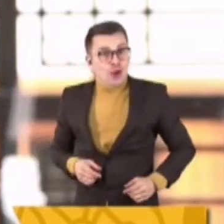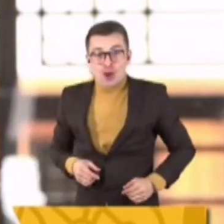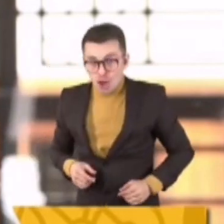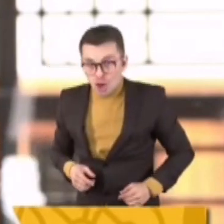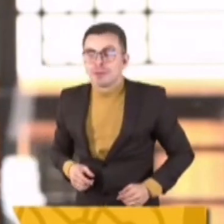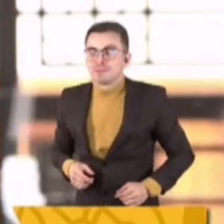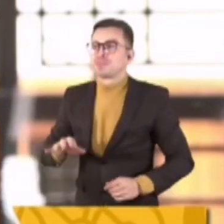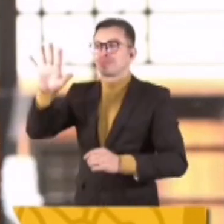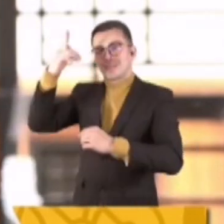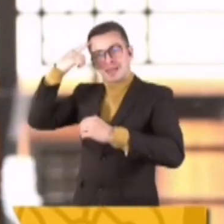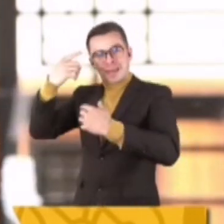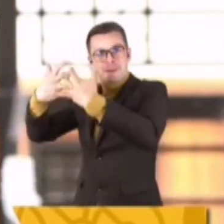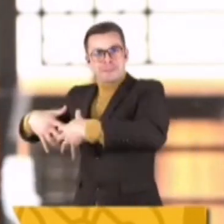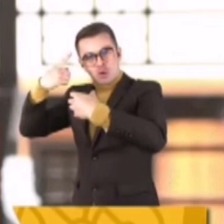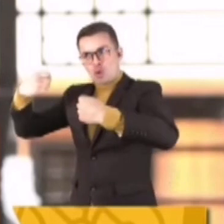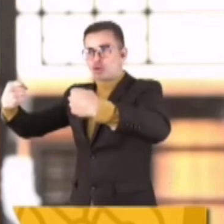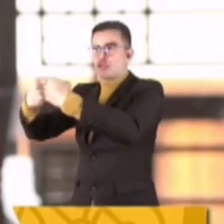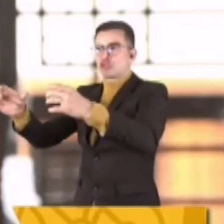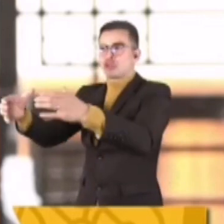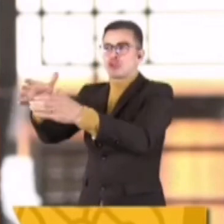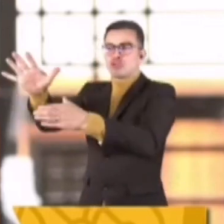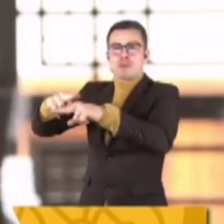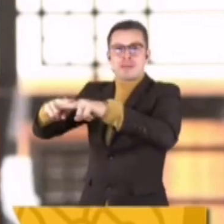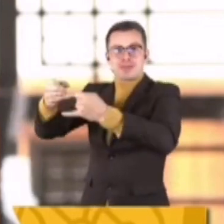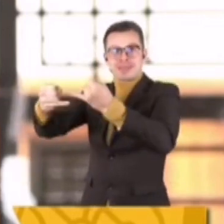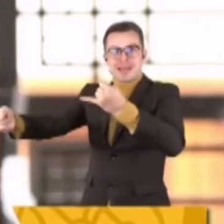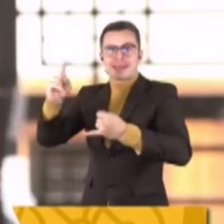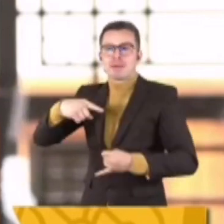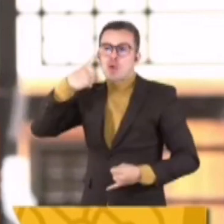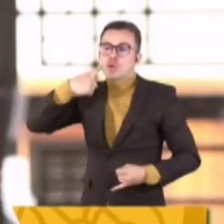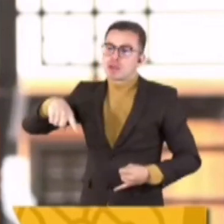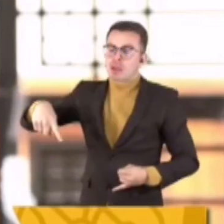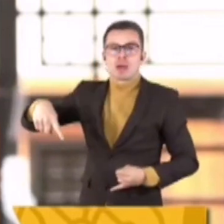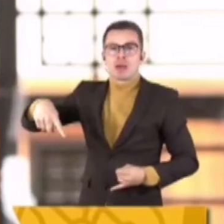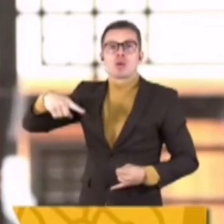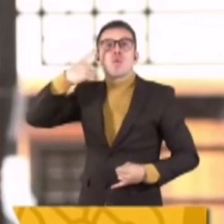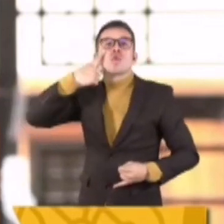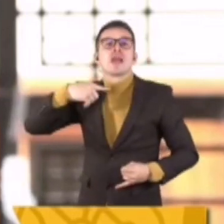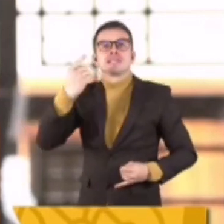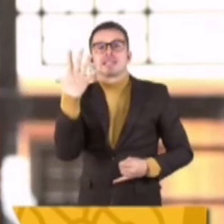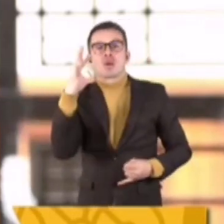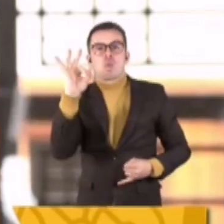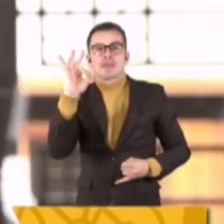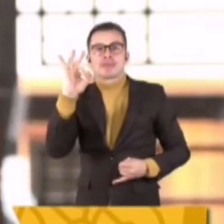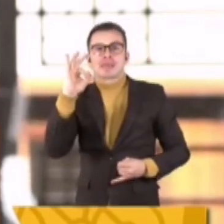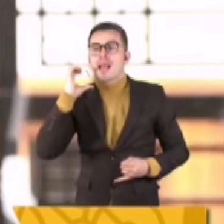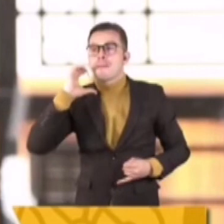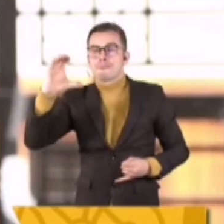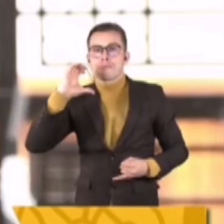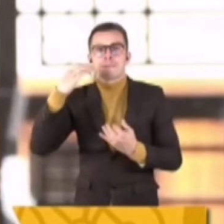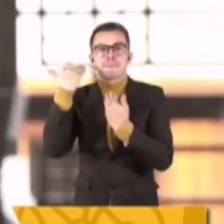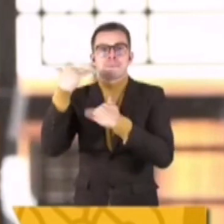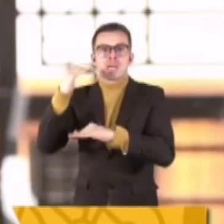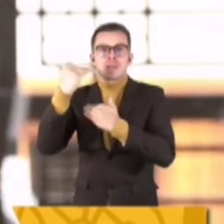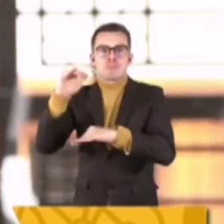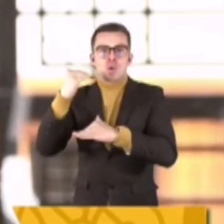al consorcio Metrolínea 1 una multa diaria de 50 salarios mínimos legales vigentes